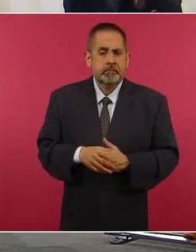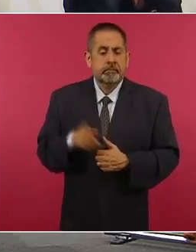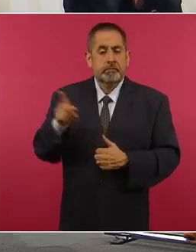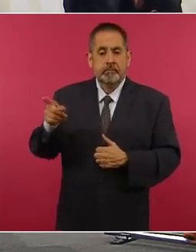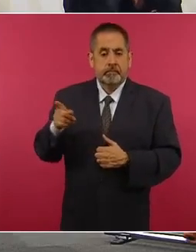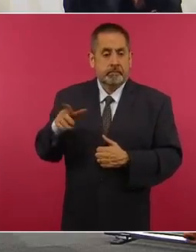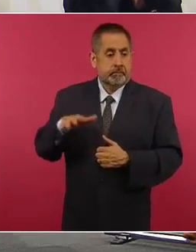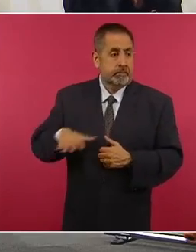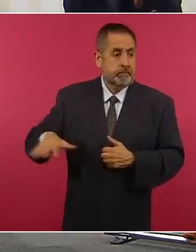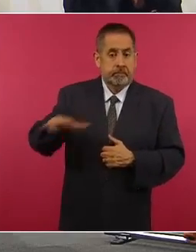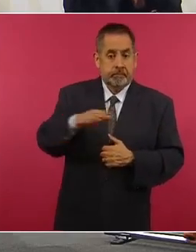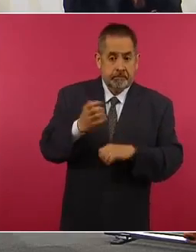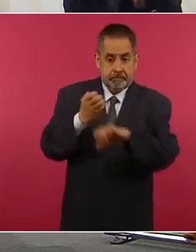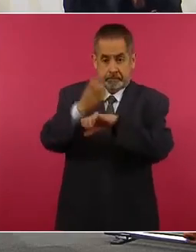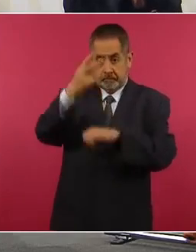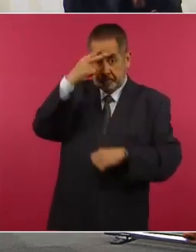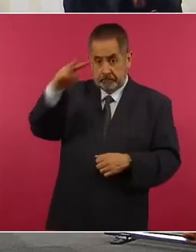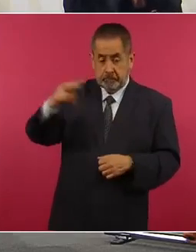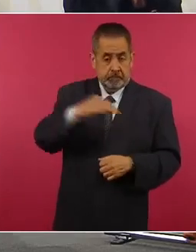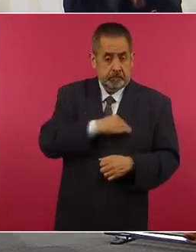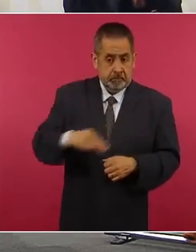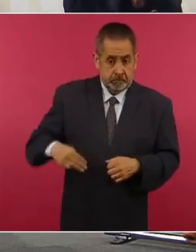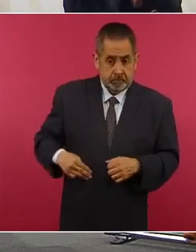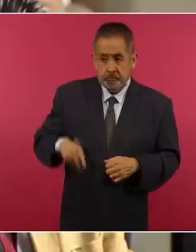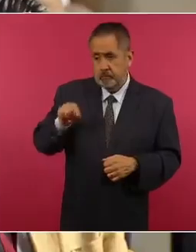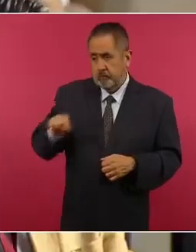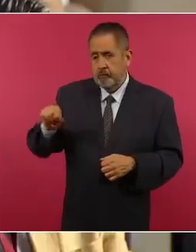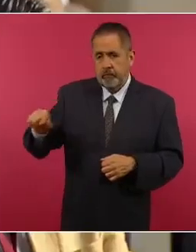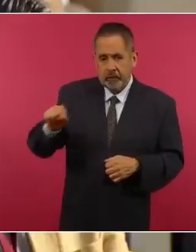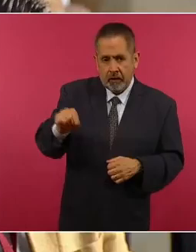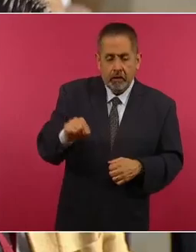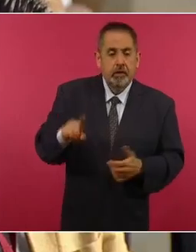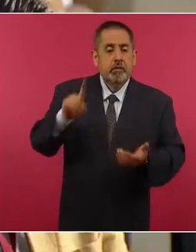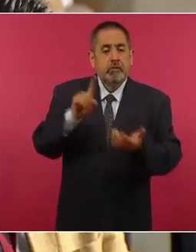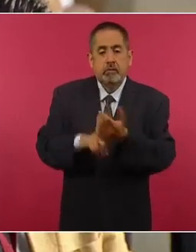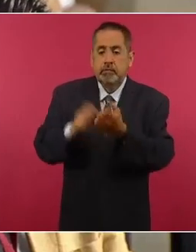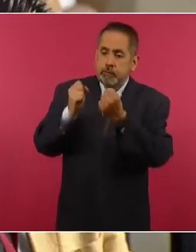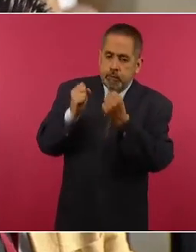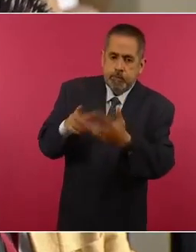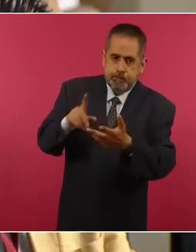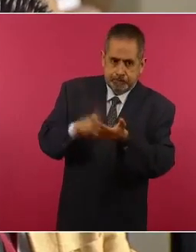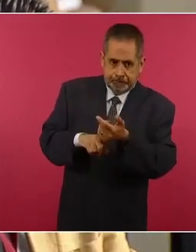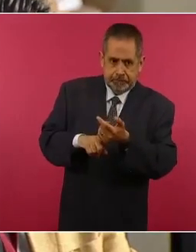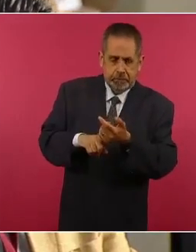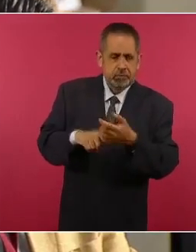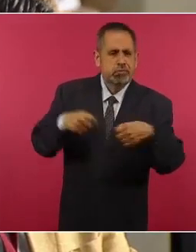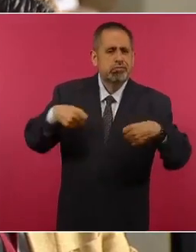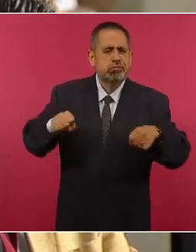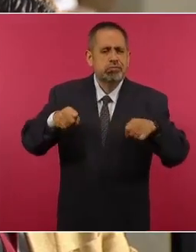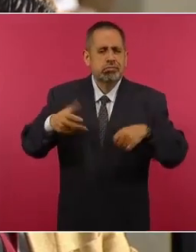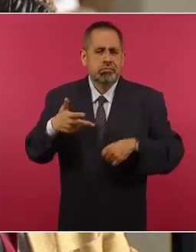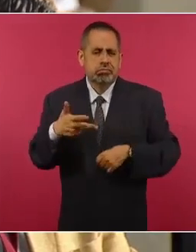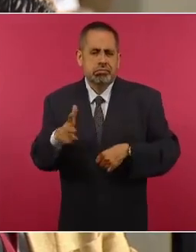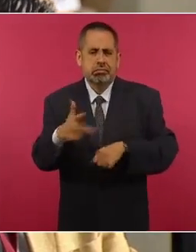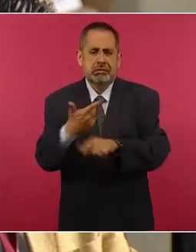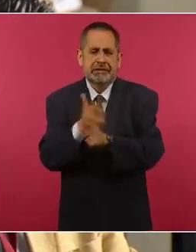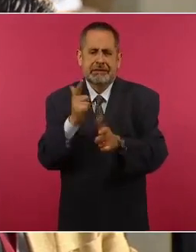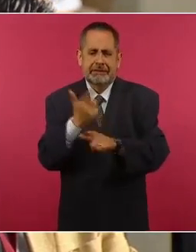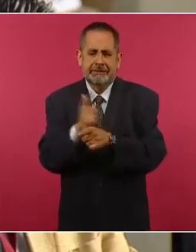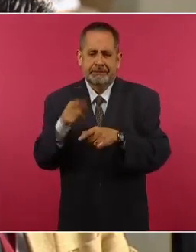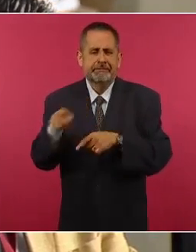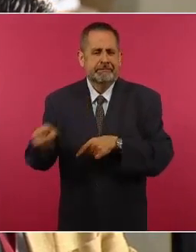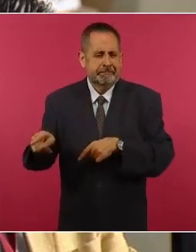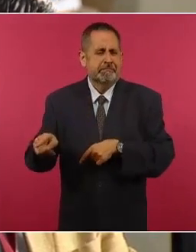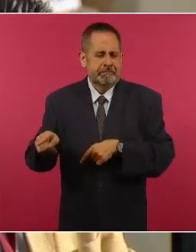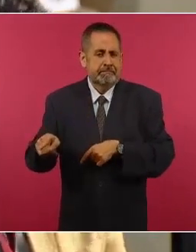la zona oriente del Estado de México, incluso, también existen cientos de miles de mototaxistas, esos que por años han